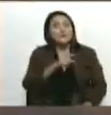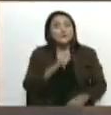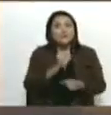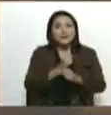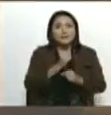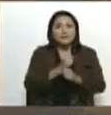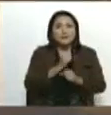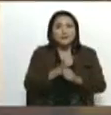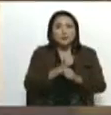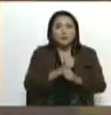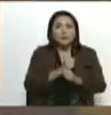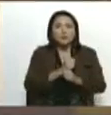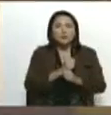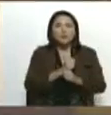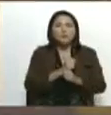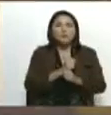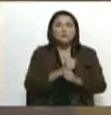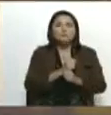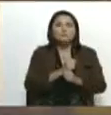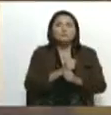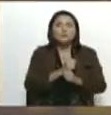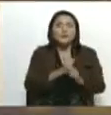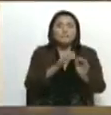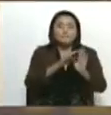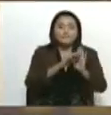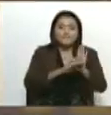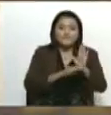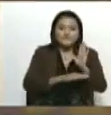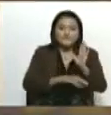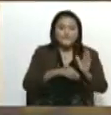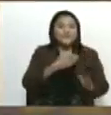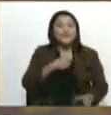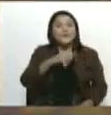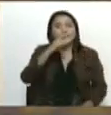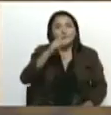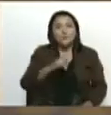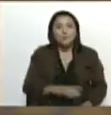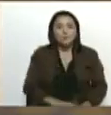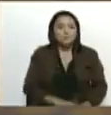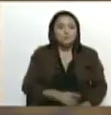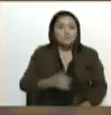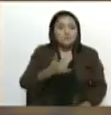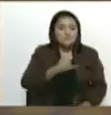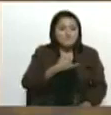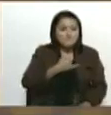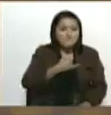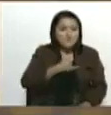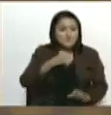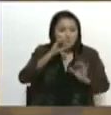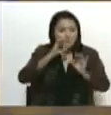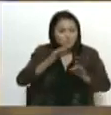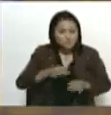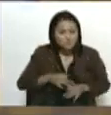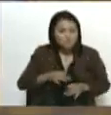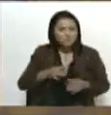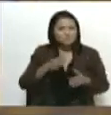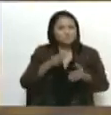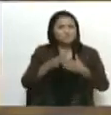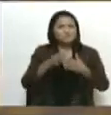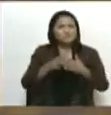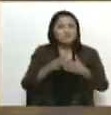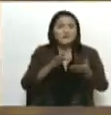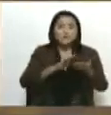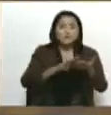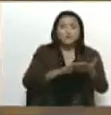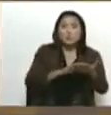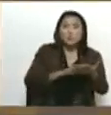línea comunicacional que ha trazado el jefe de Estado. Hay que ir a la autocrítica, qué está sucediendo, qué padece nuestro pueblo, para ir, por supuesto, a la